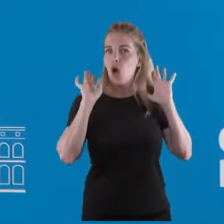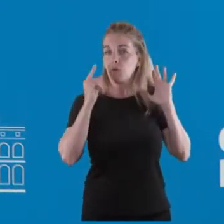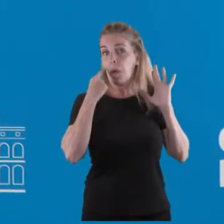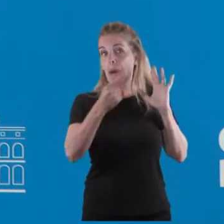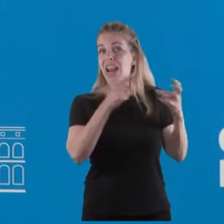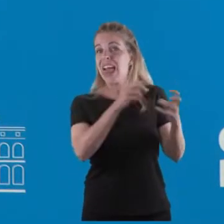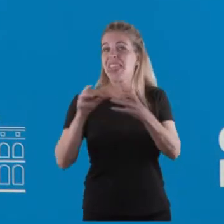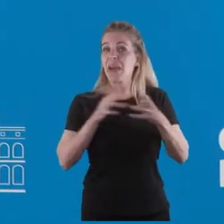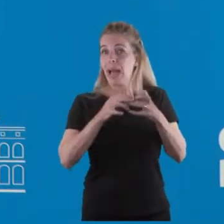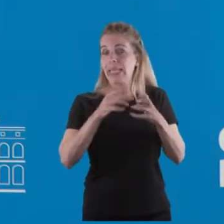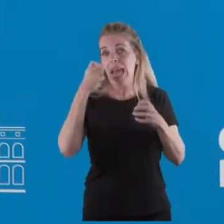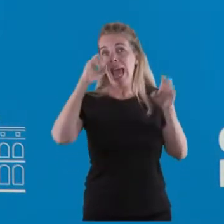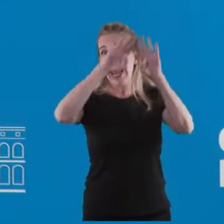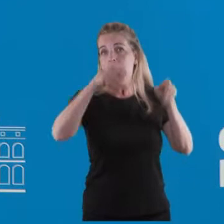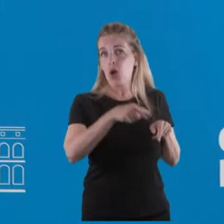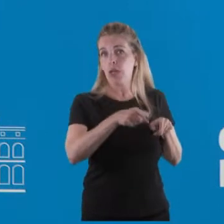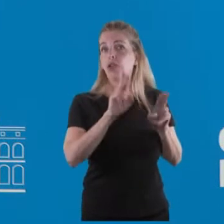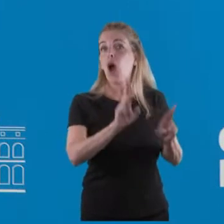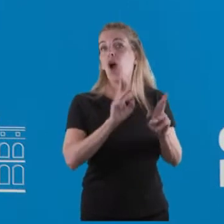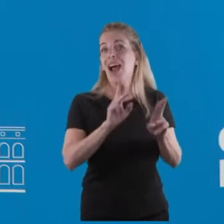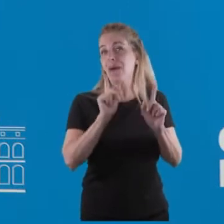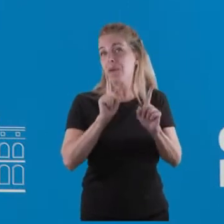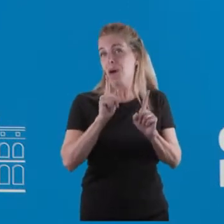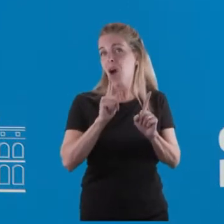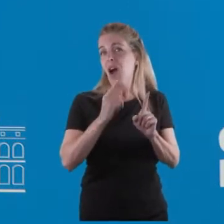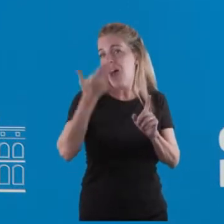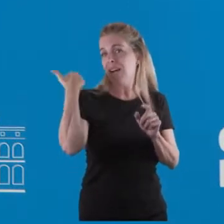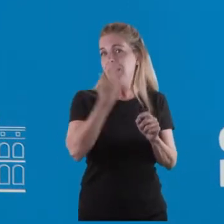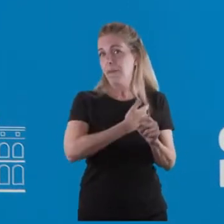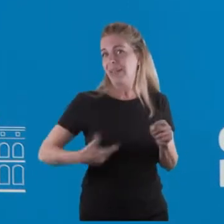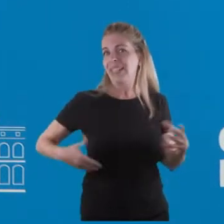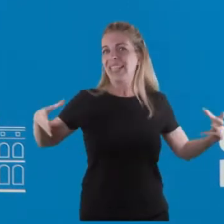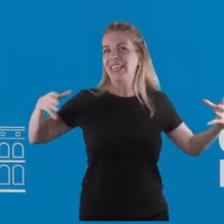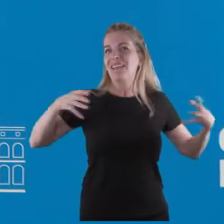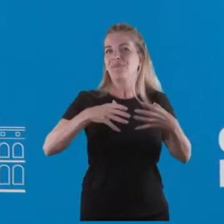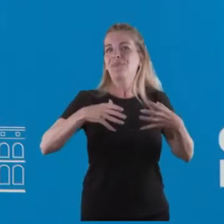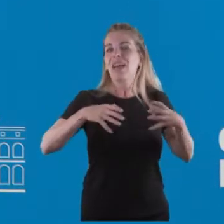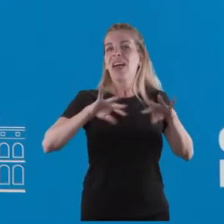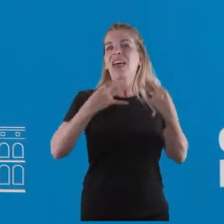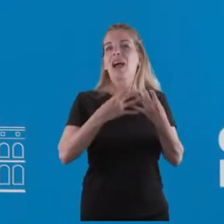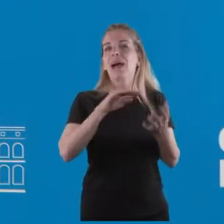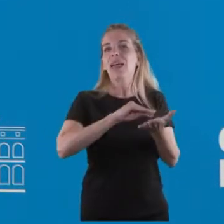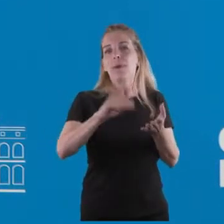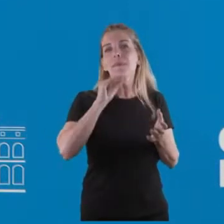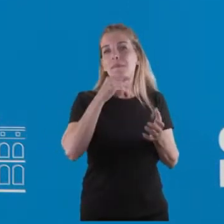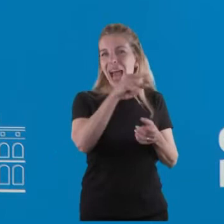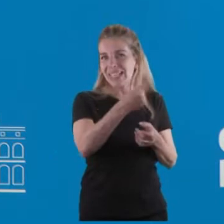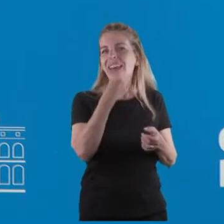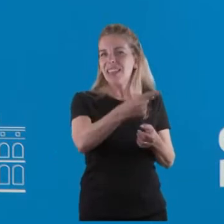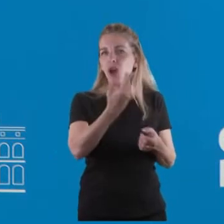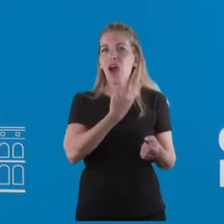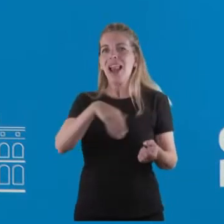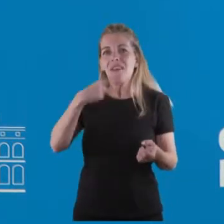tenga que dar y esperamos como dijo anoche el presidente de la cámara de diputados el acuerdo con el fondo monetario internacional